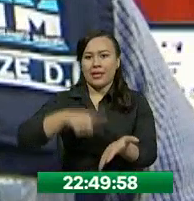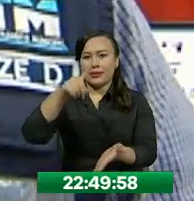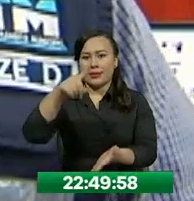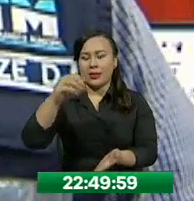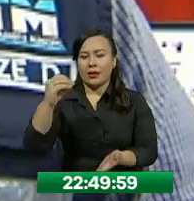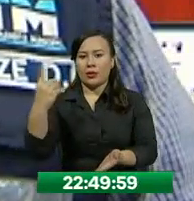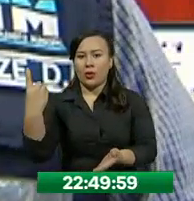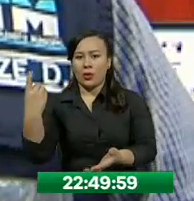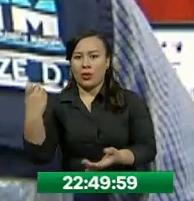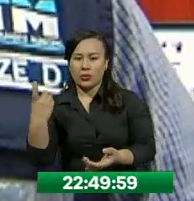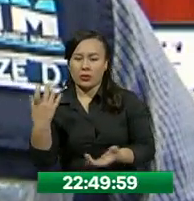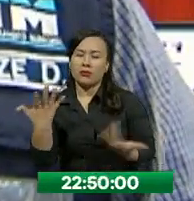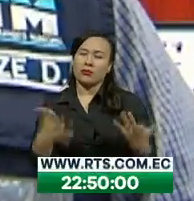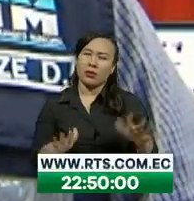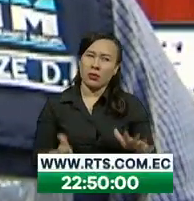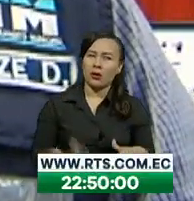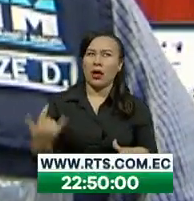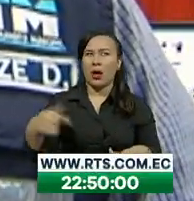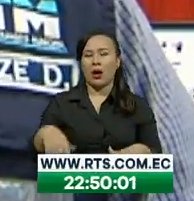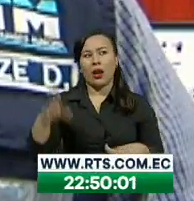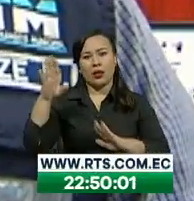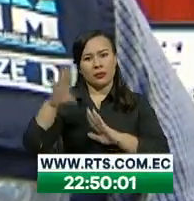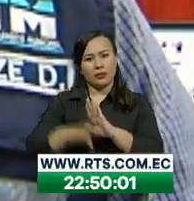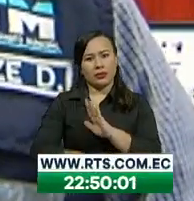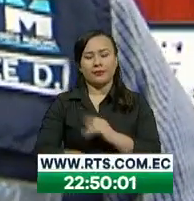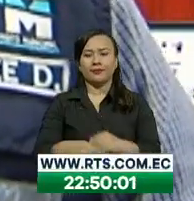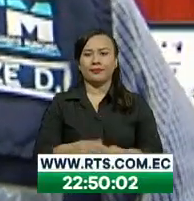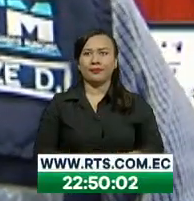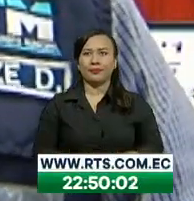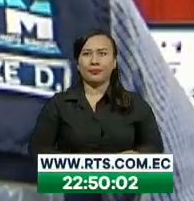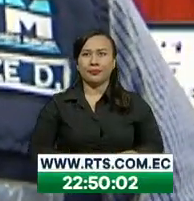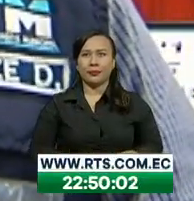bloqueos de intersección. Actualmente han bajado el